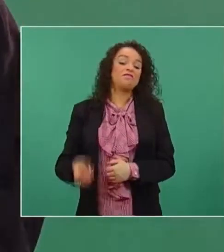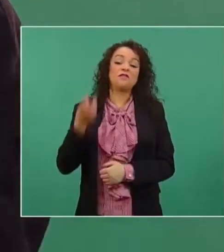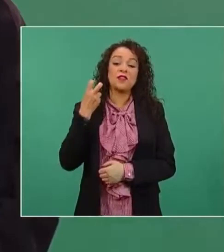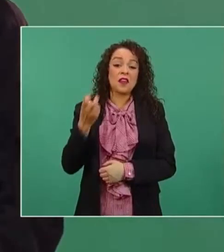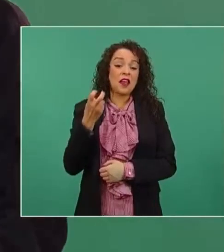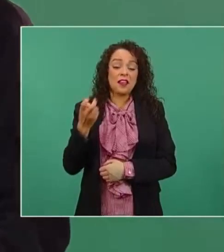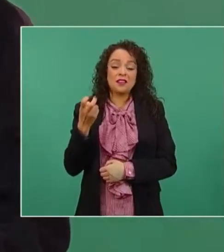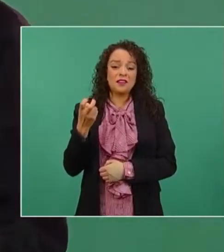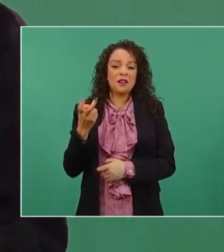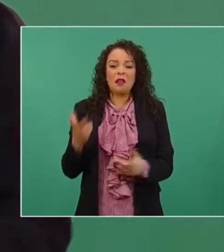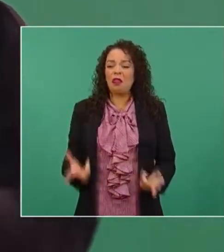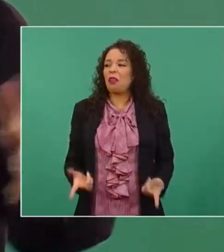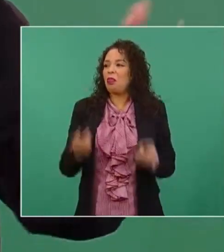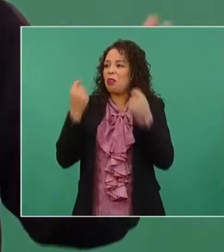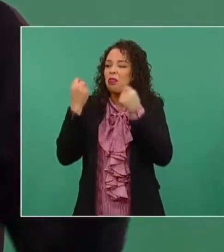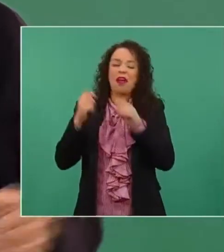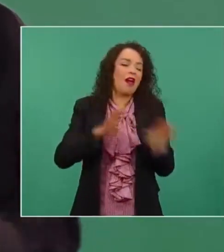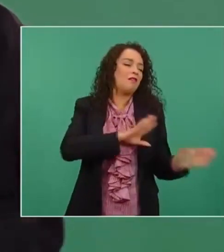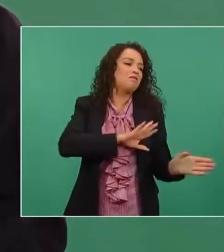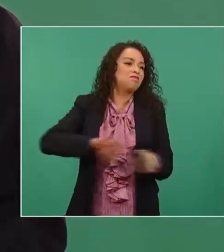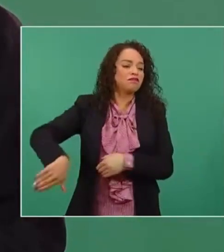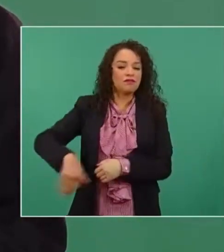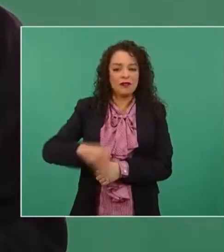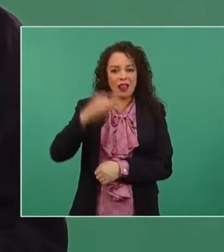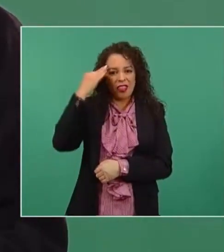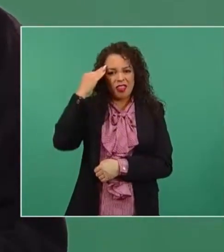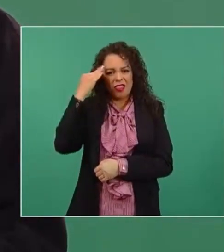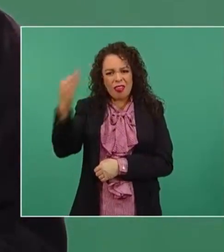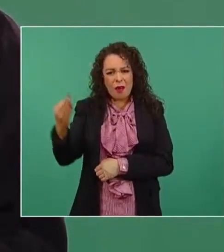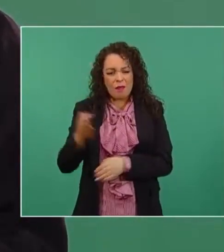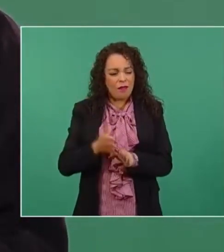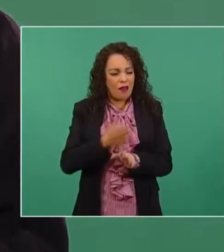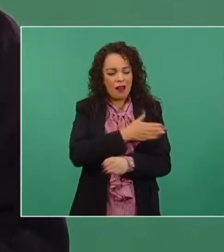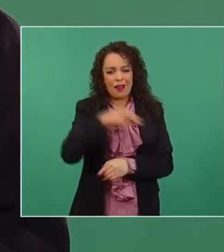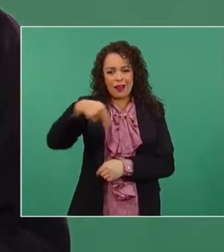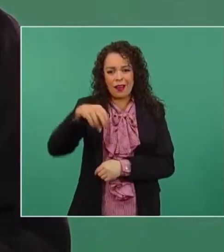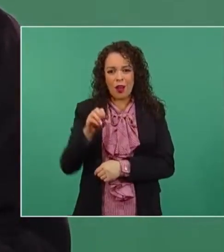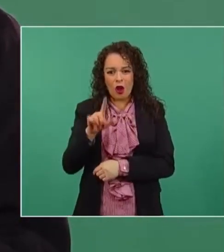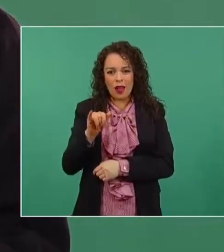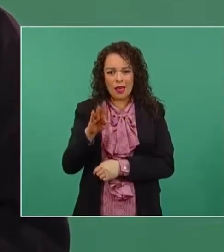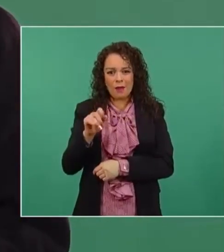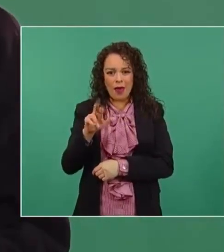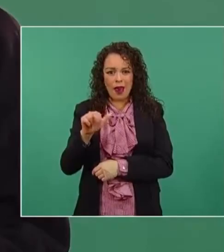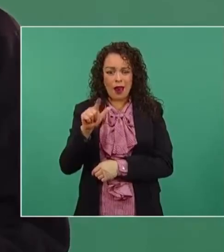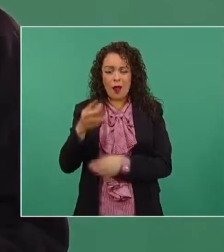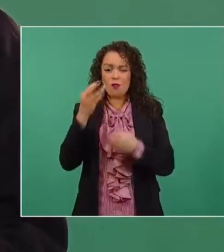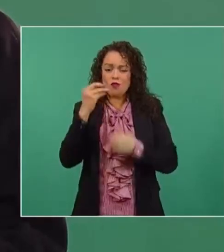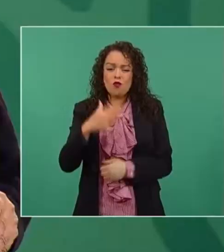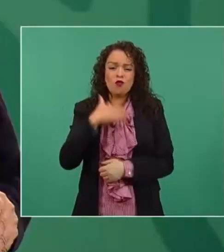de afecto que puedan hacerle algunos de los mexicanos que rodeen Palacio Nacional para ese día, pero que